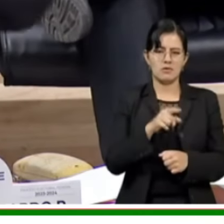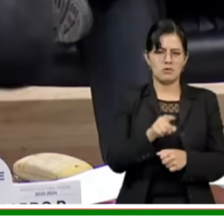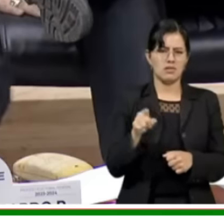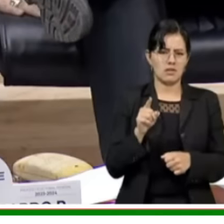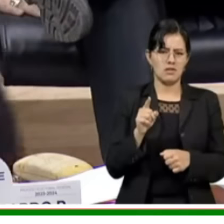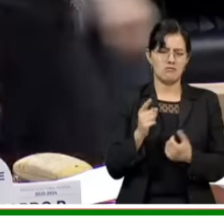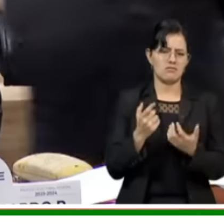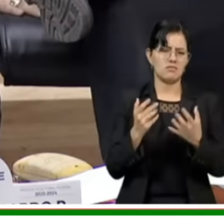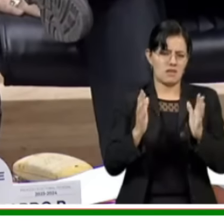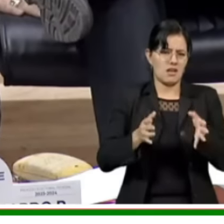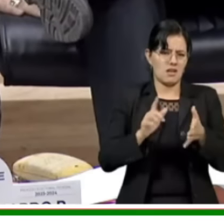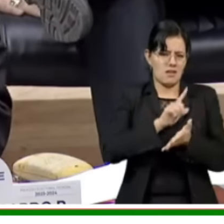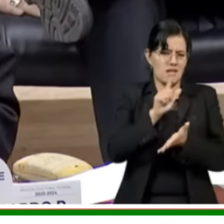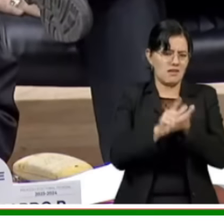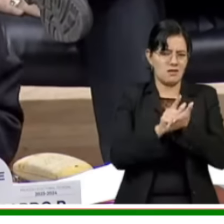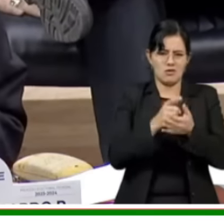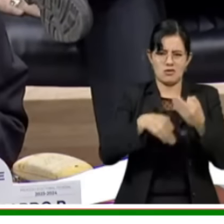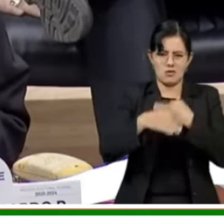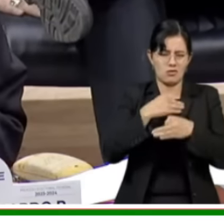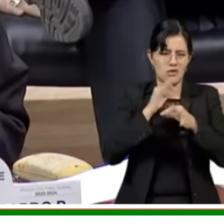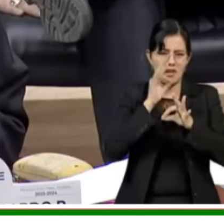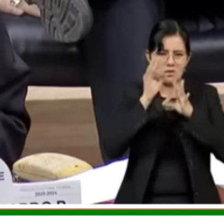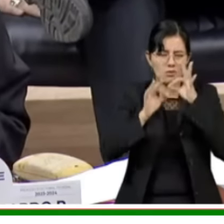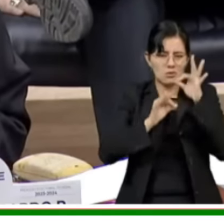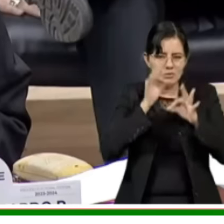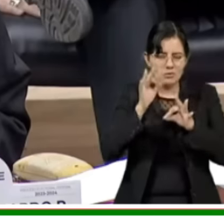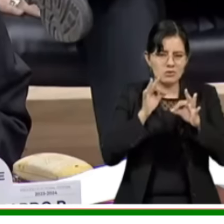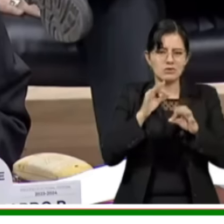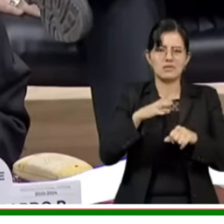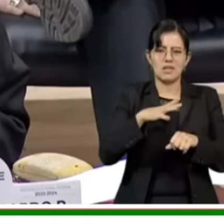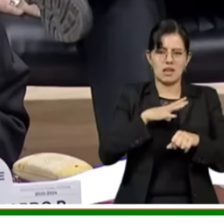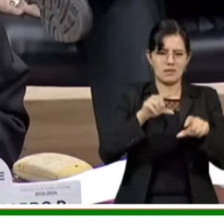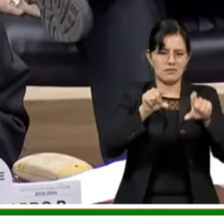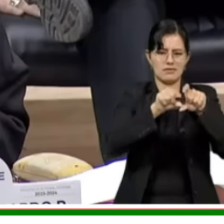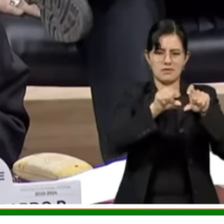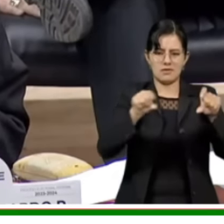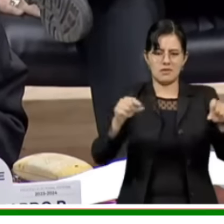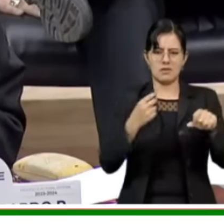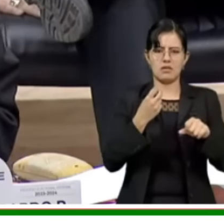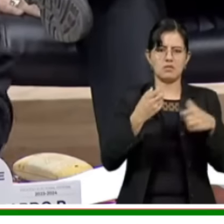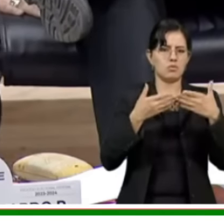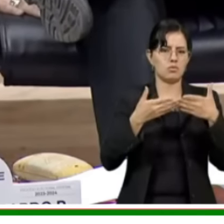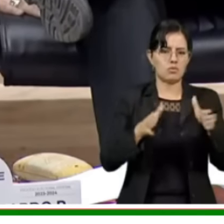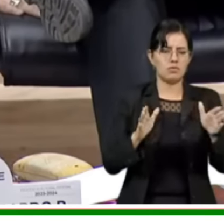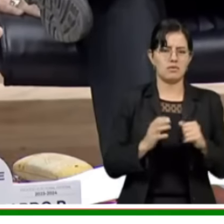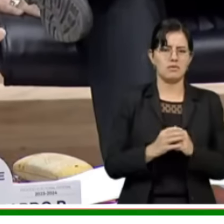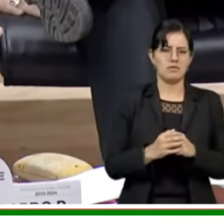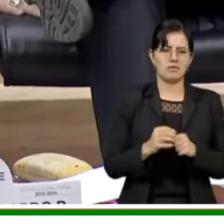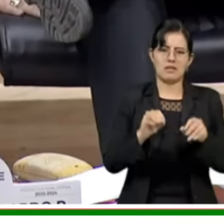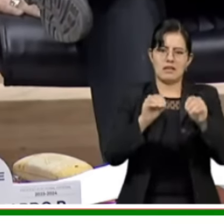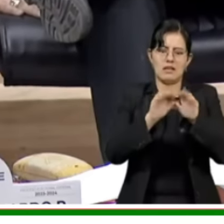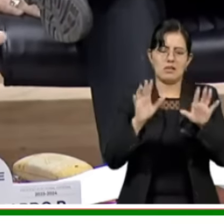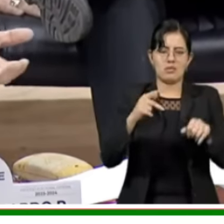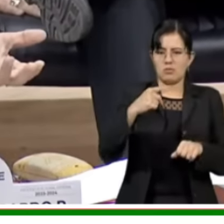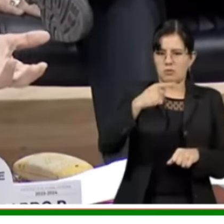todos los eh anuncios con la con el la letra que dice ahí que Estos son públicos Pues claro que es dinero del